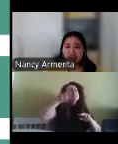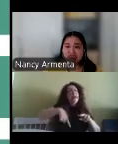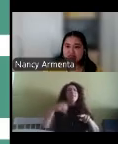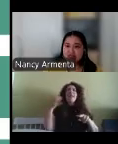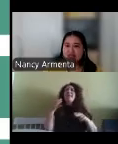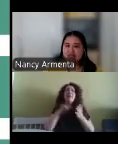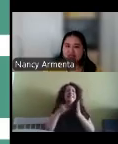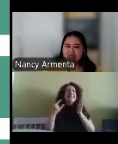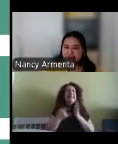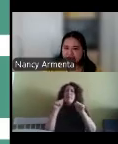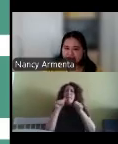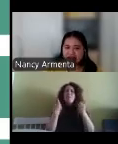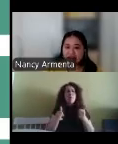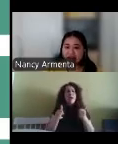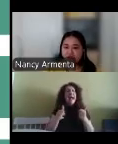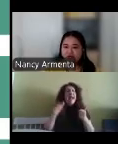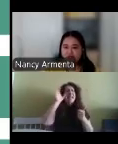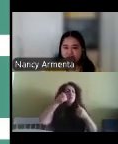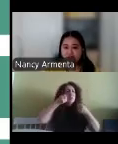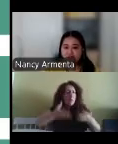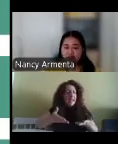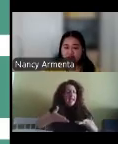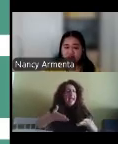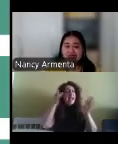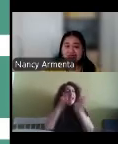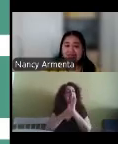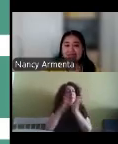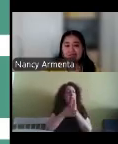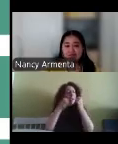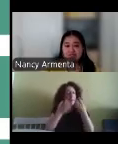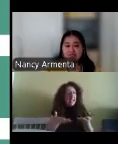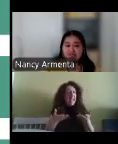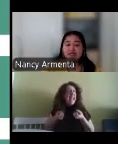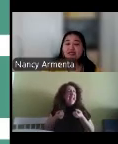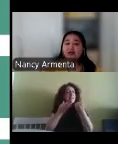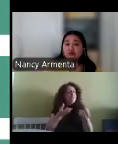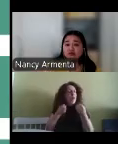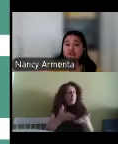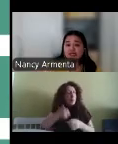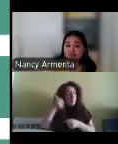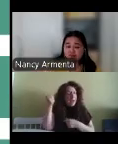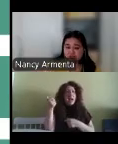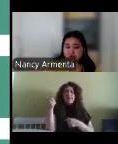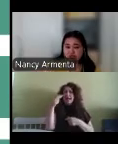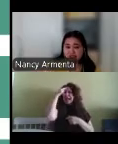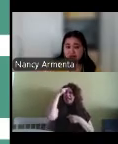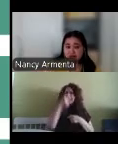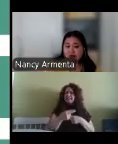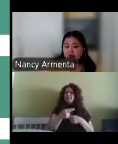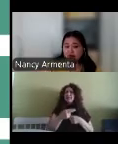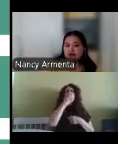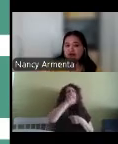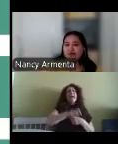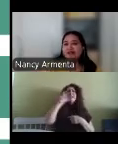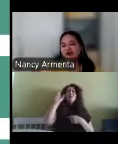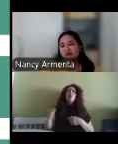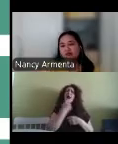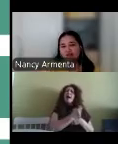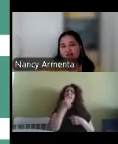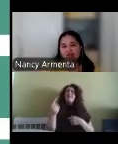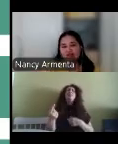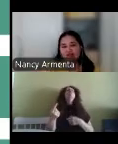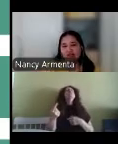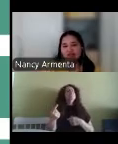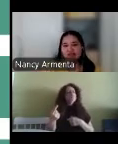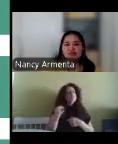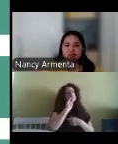escuche, que explique, que dé mayor información, que respete, que reconozca a las personas, no solamente como